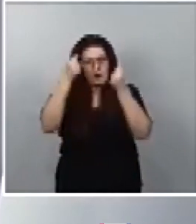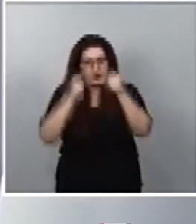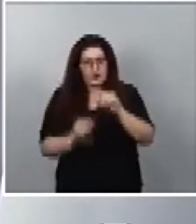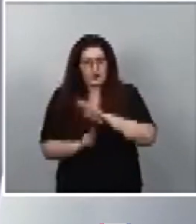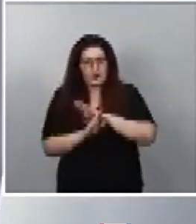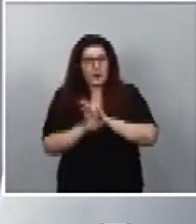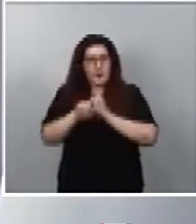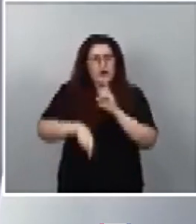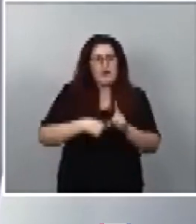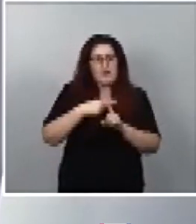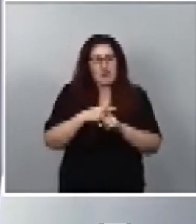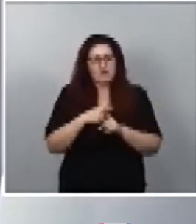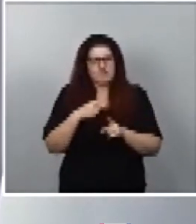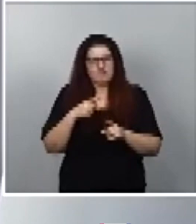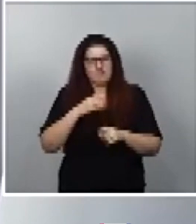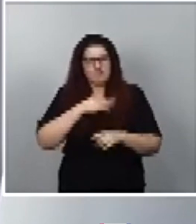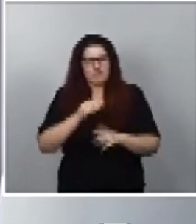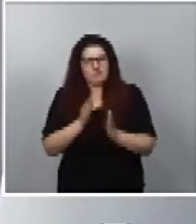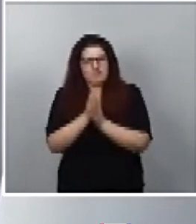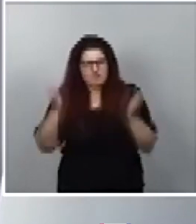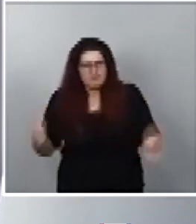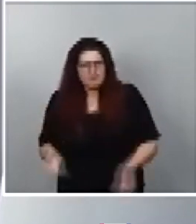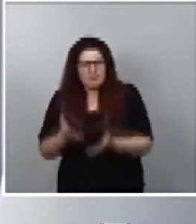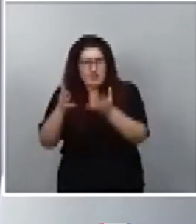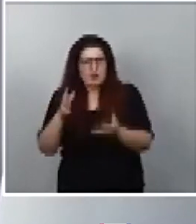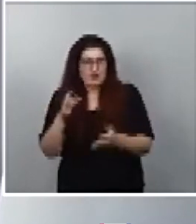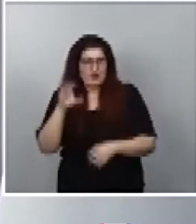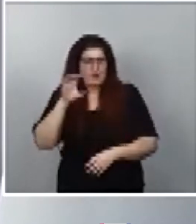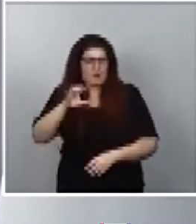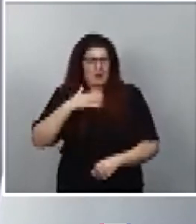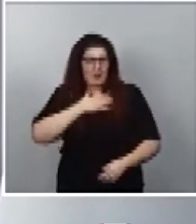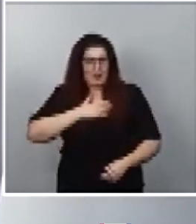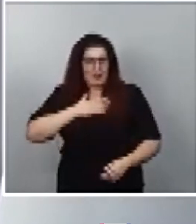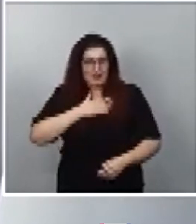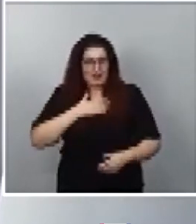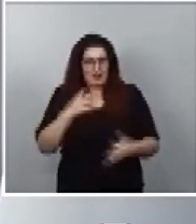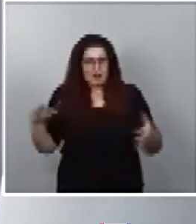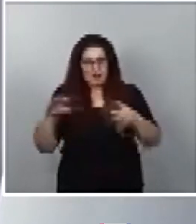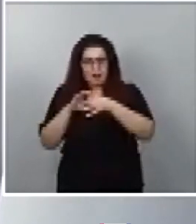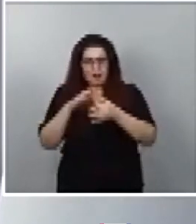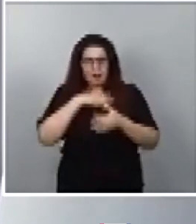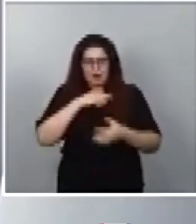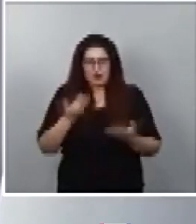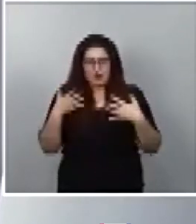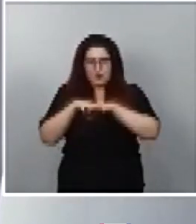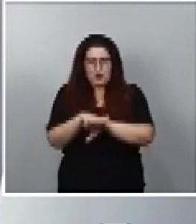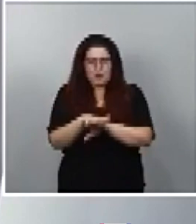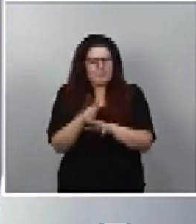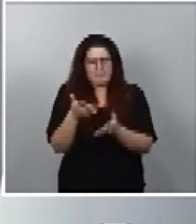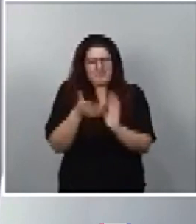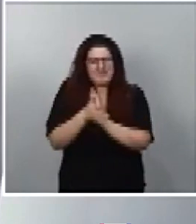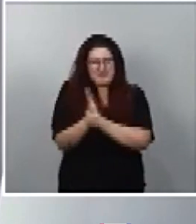compatibles con seguir impulsando el estado del bienestar o dicho de otra forma creo que hemos dejado